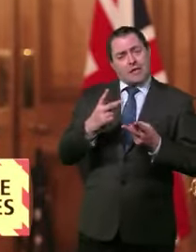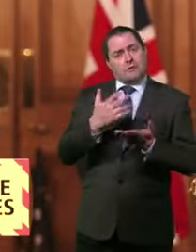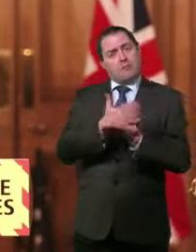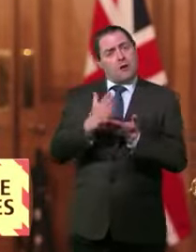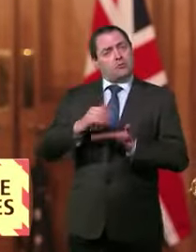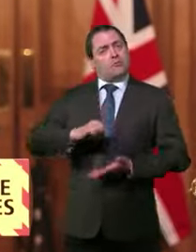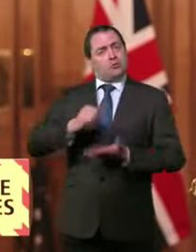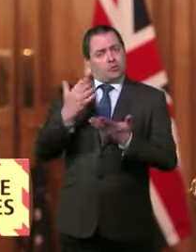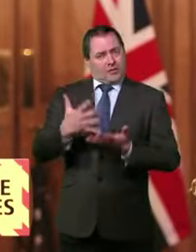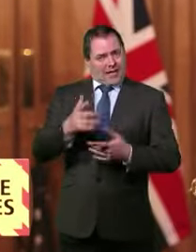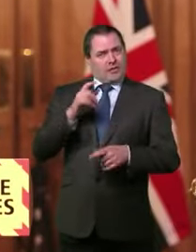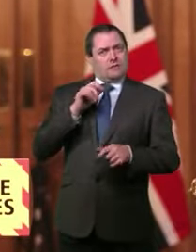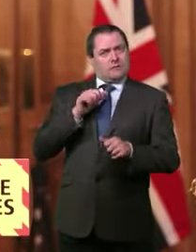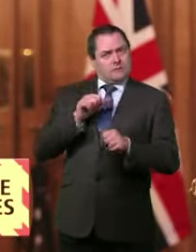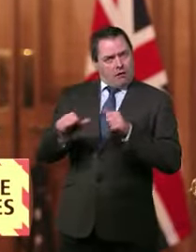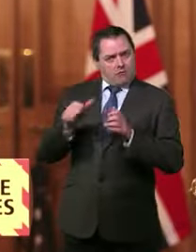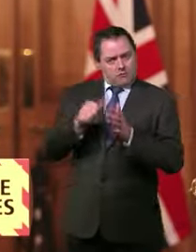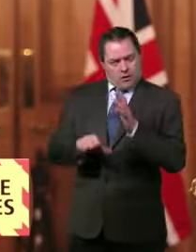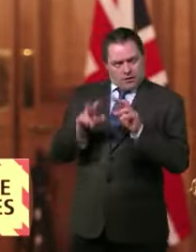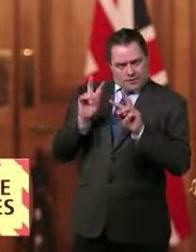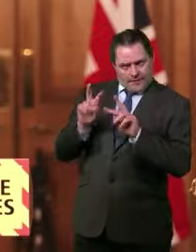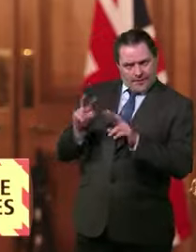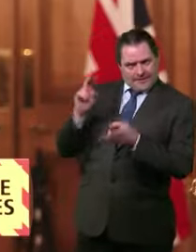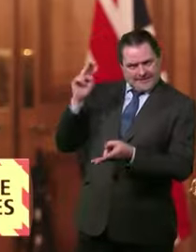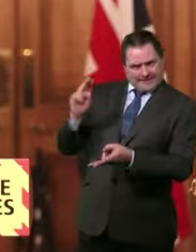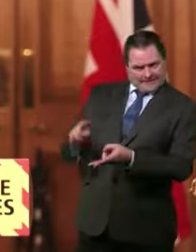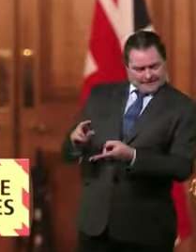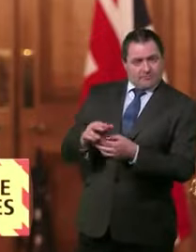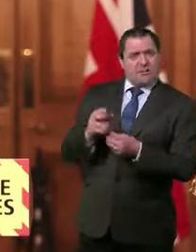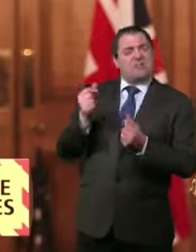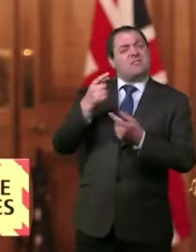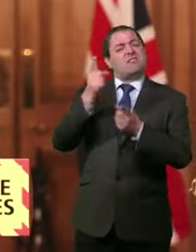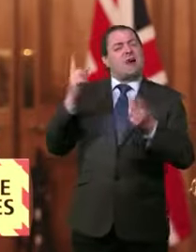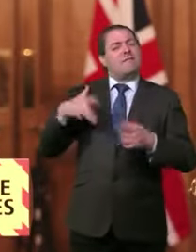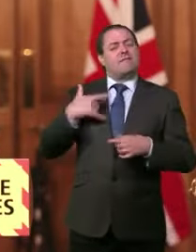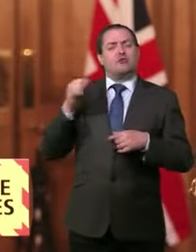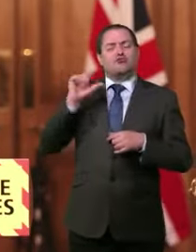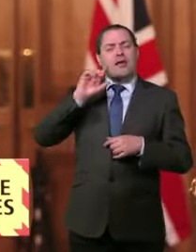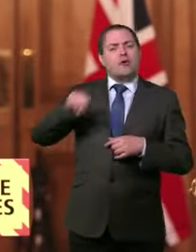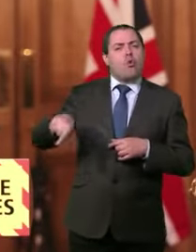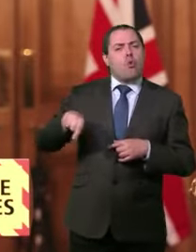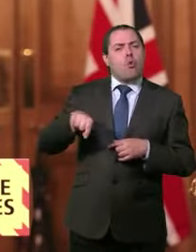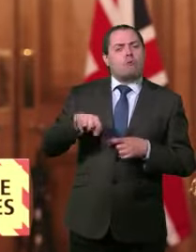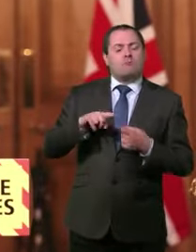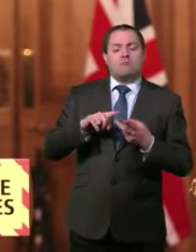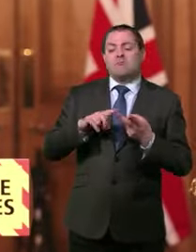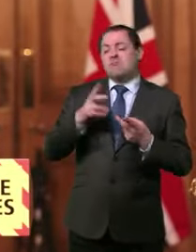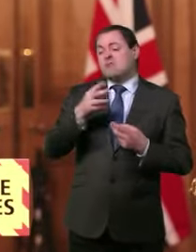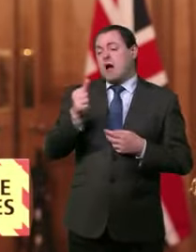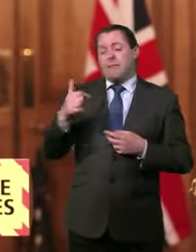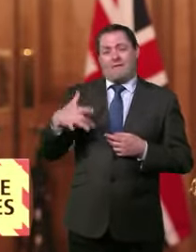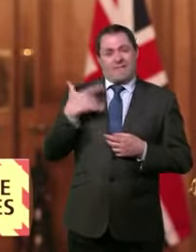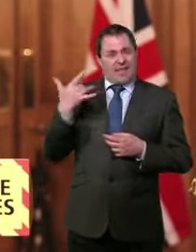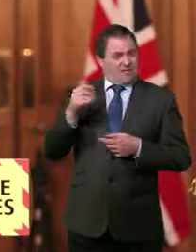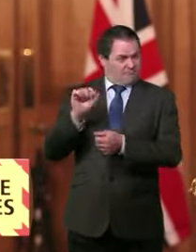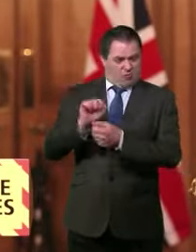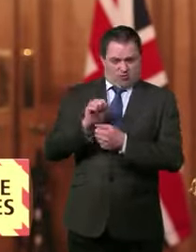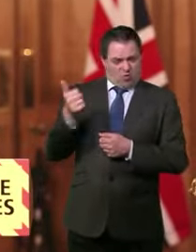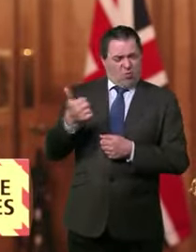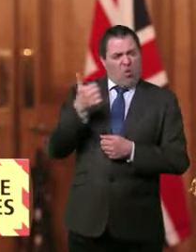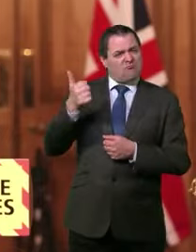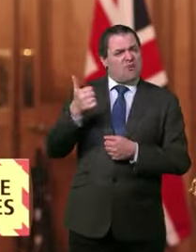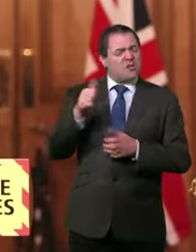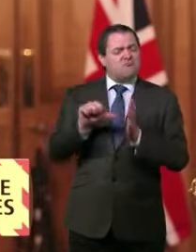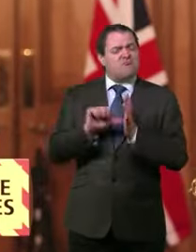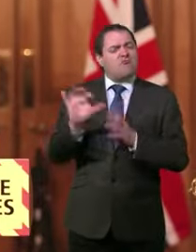ahora algunas personas piensan que deberíamos inaugurar este problema o peor aún hay quienes piensan que no hay ningún problema